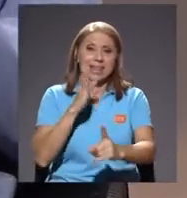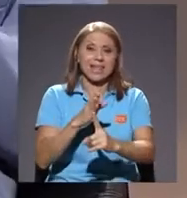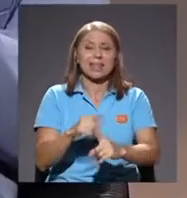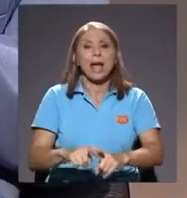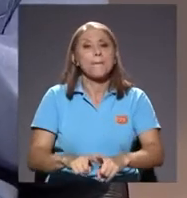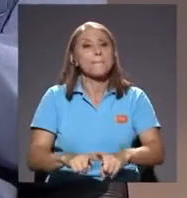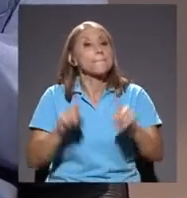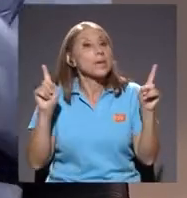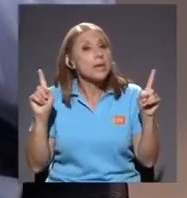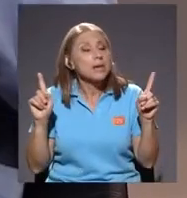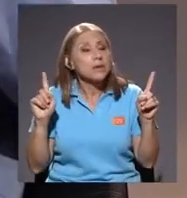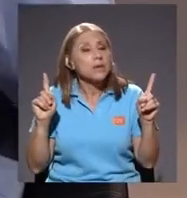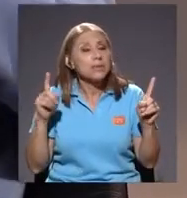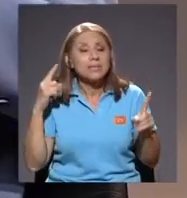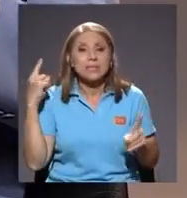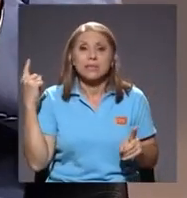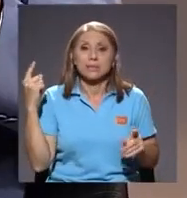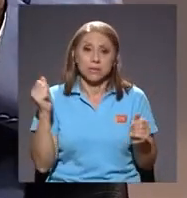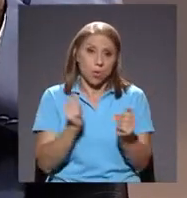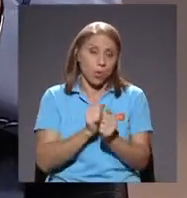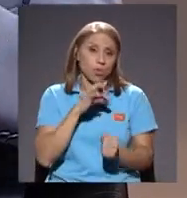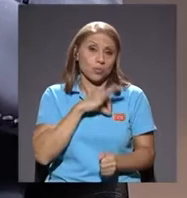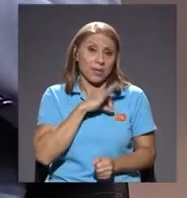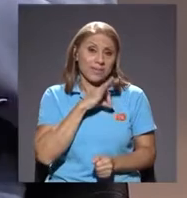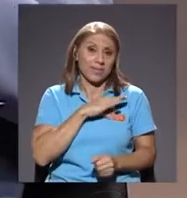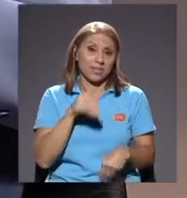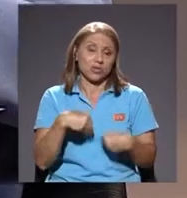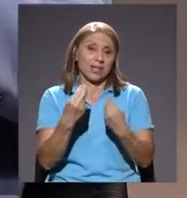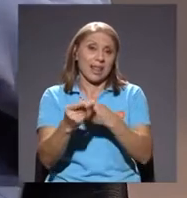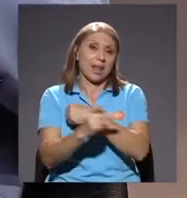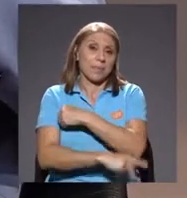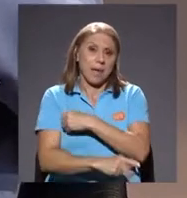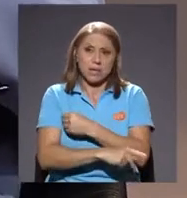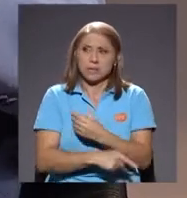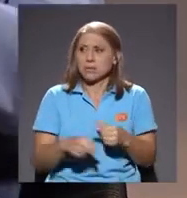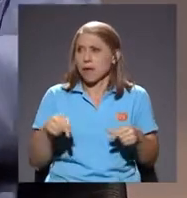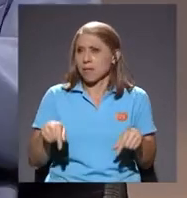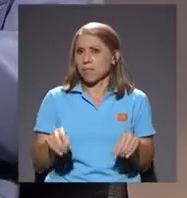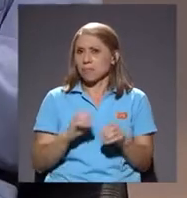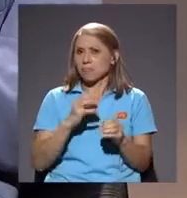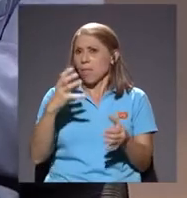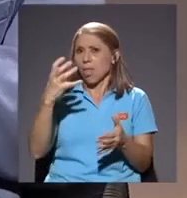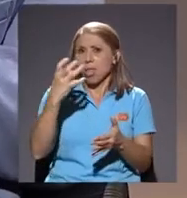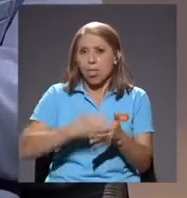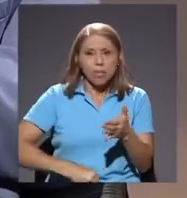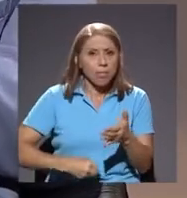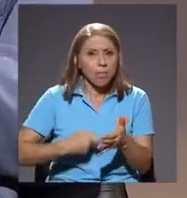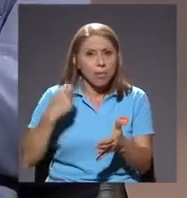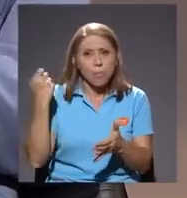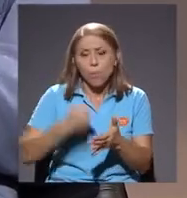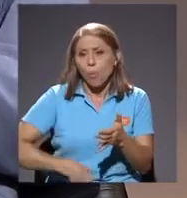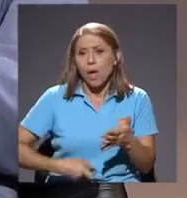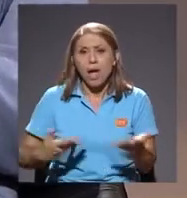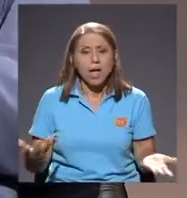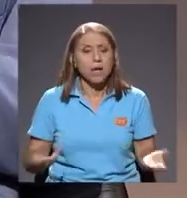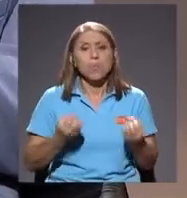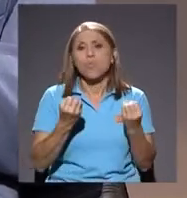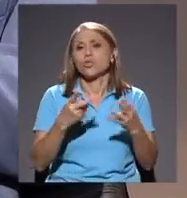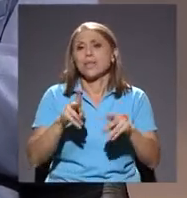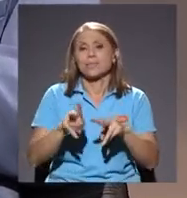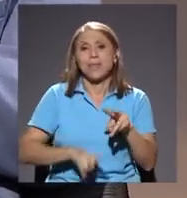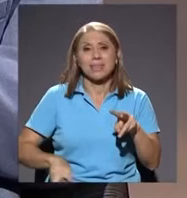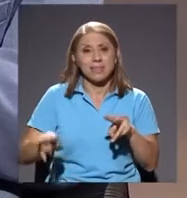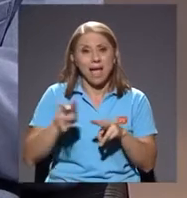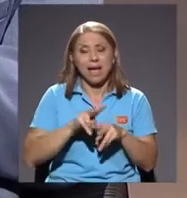siempre y cuando y con los beneficios que da el país de exoneraciones muchas ventajas que